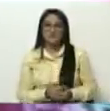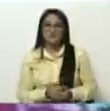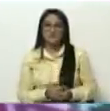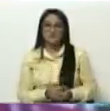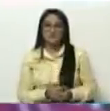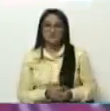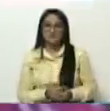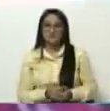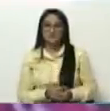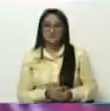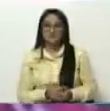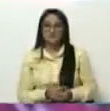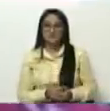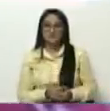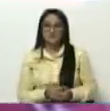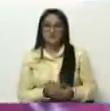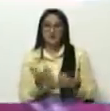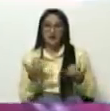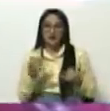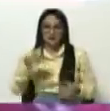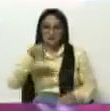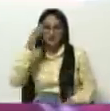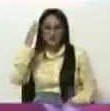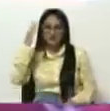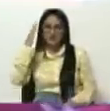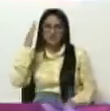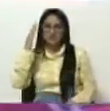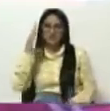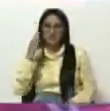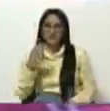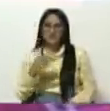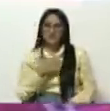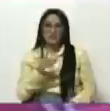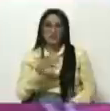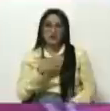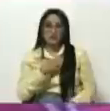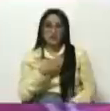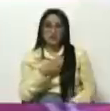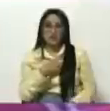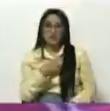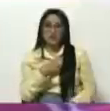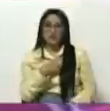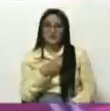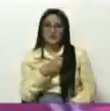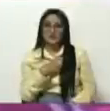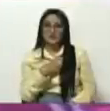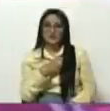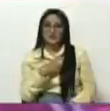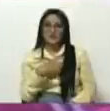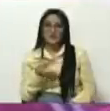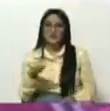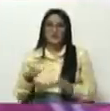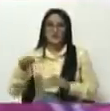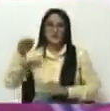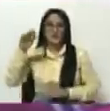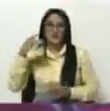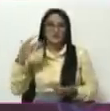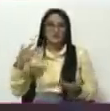Ahora, ¿saben qué? Ustedes no pueden ser una